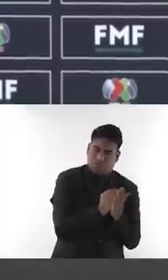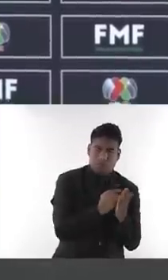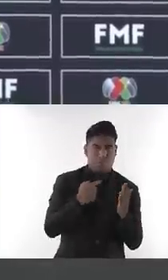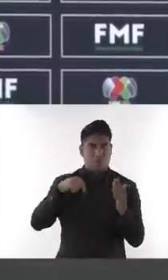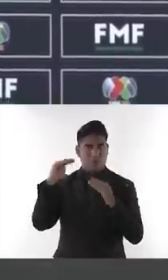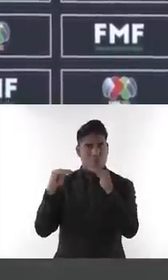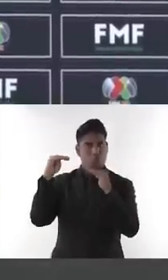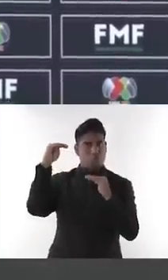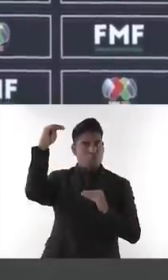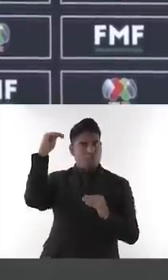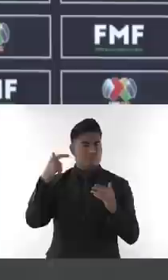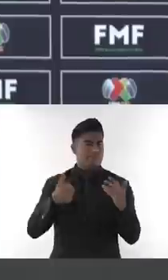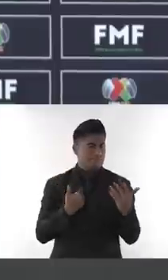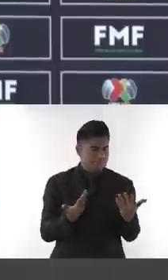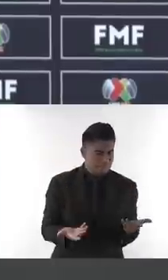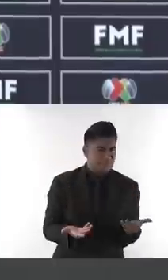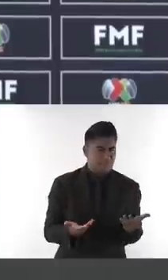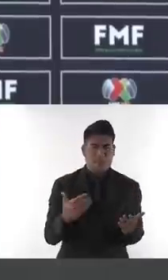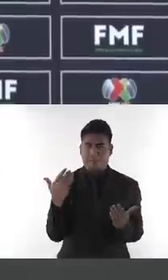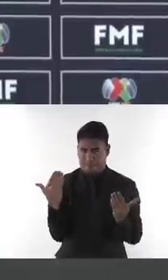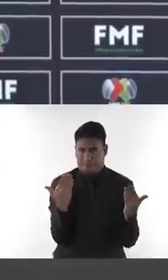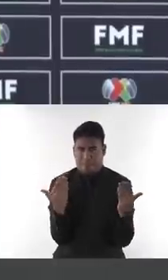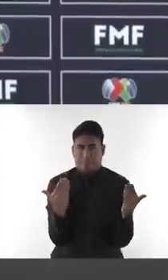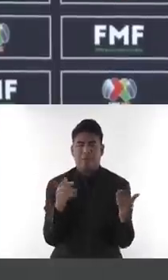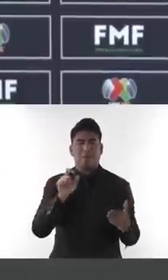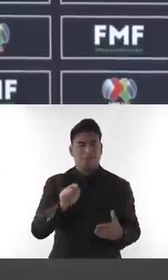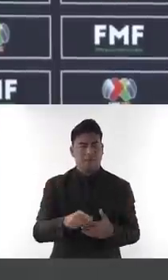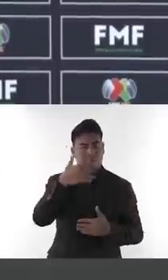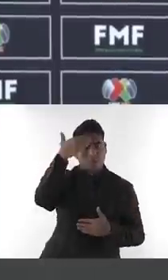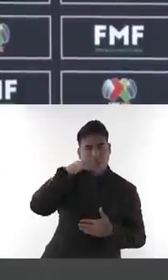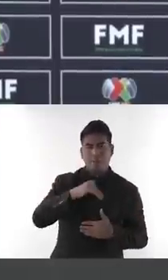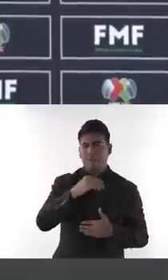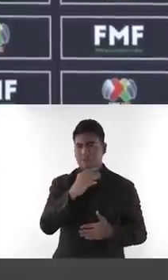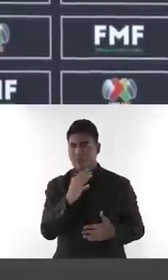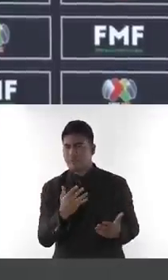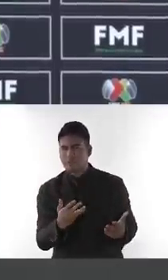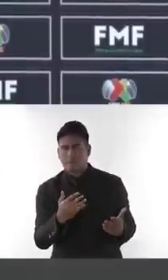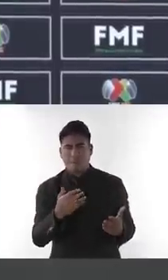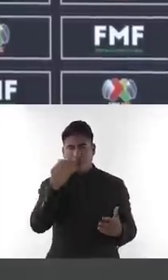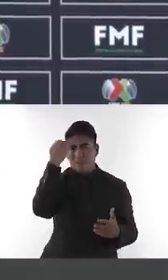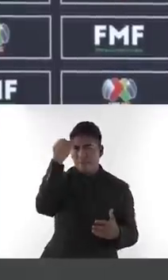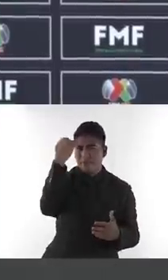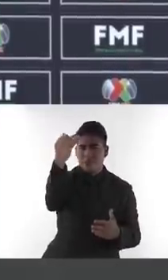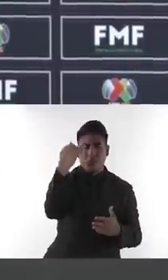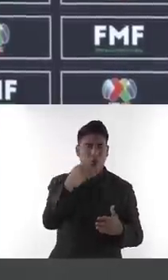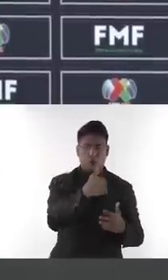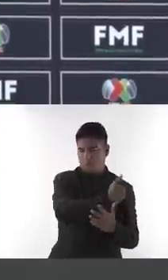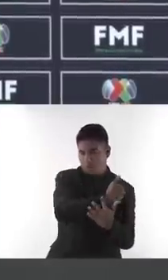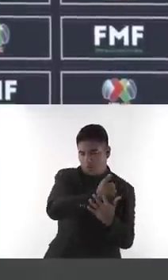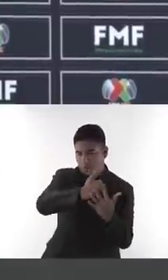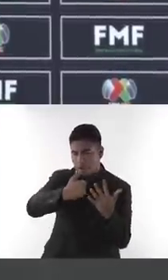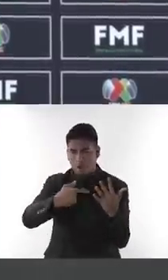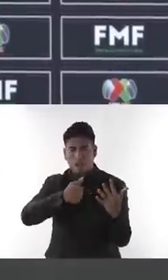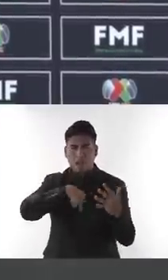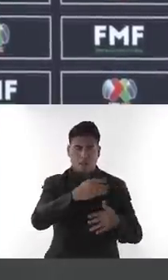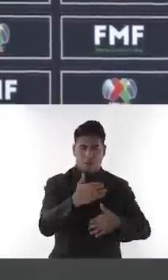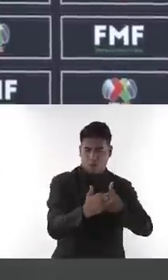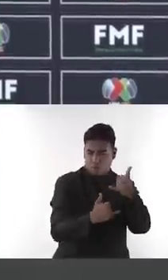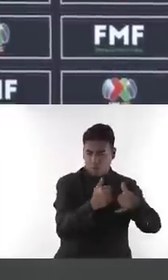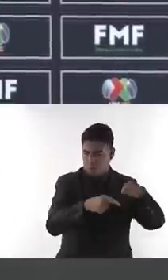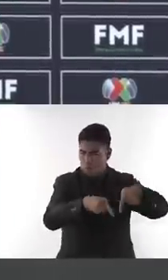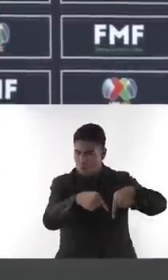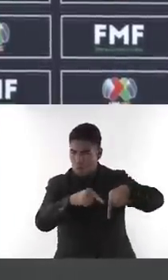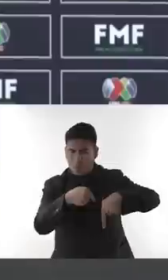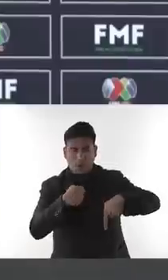por ejemplo, el tema de los minutos jugados de cada uno de nuestros seleccionados en las mejores ligas del mundo,